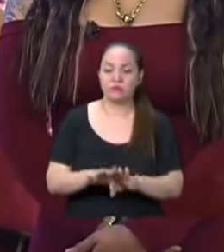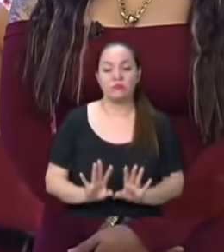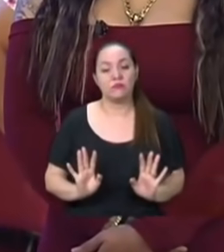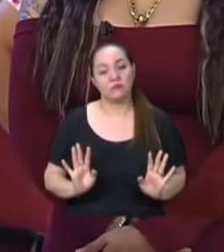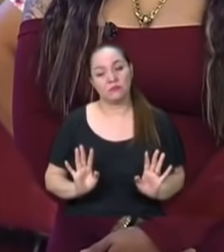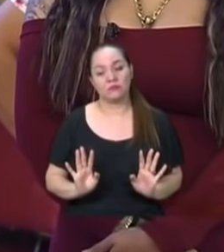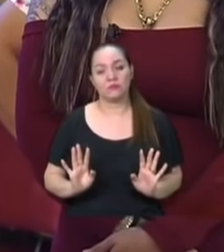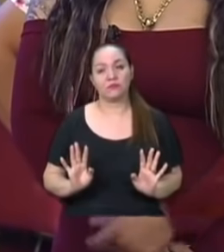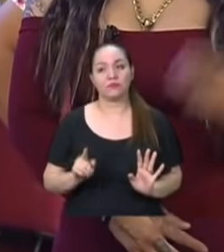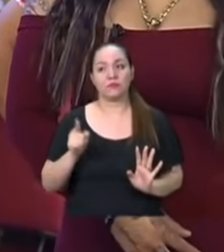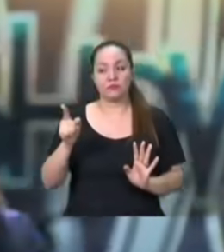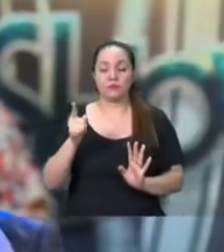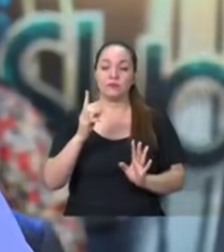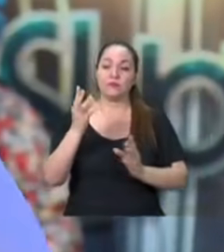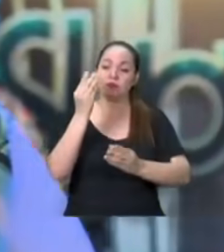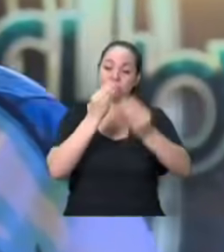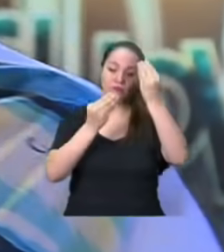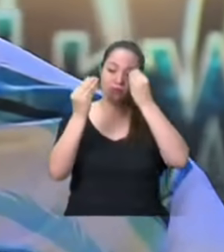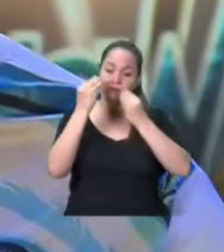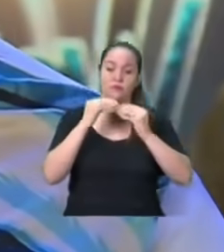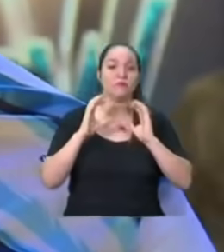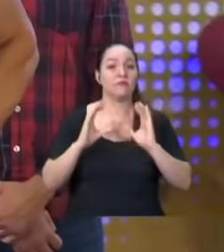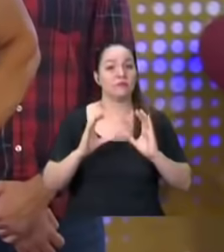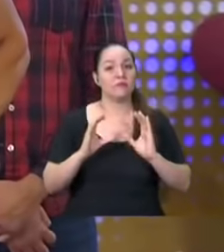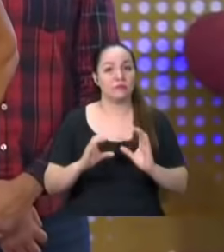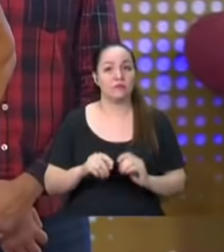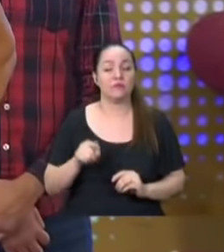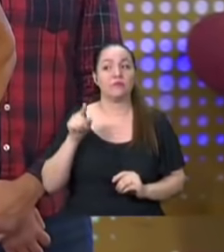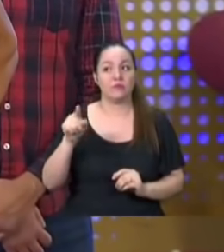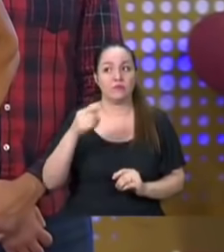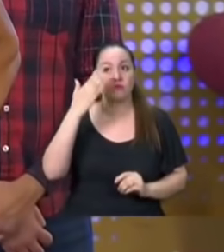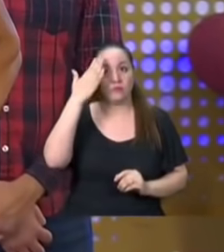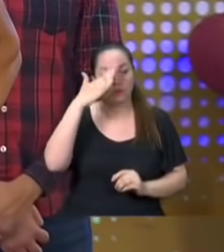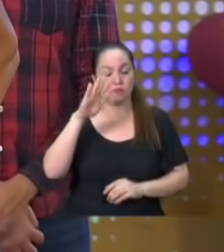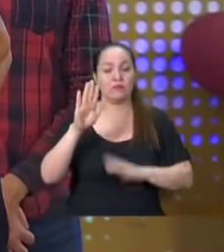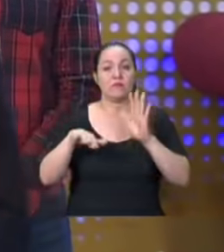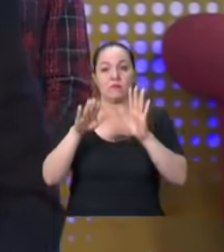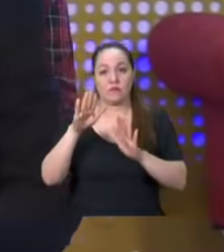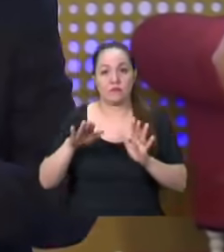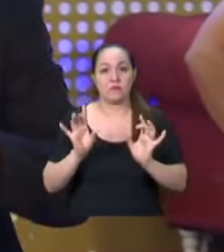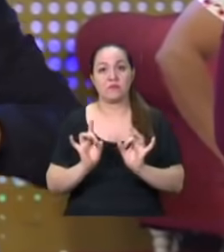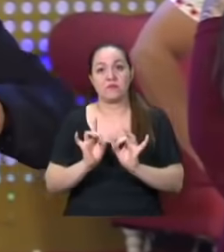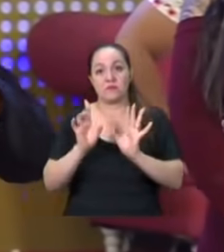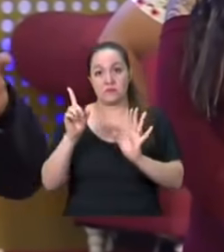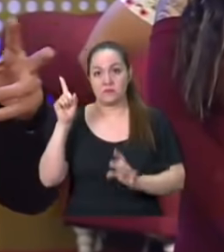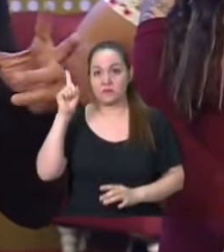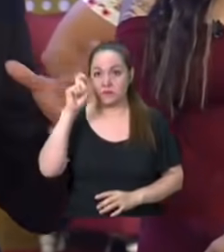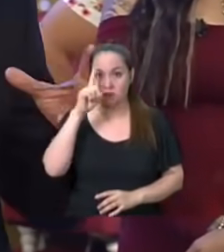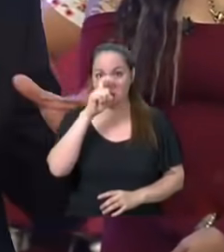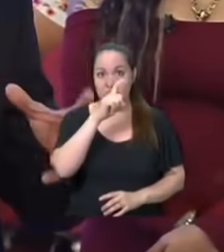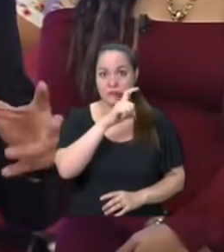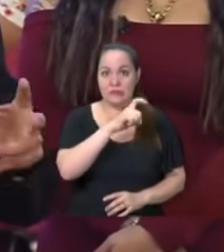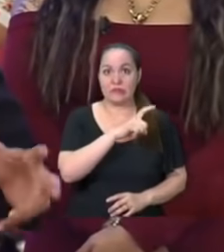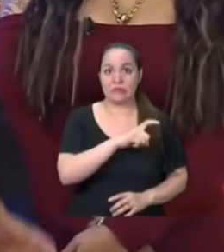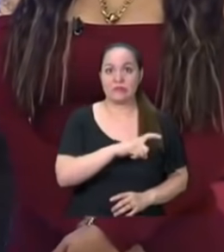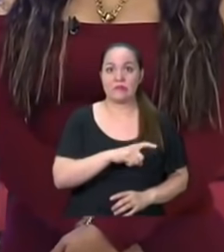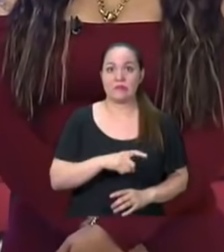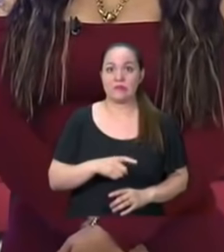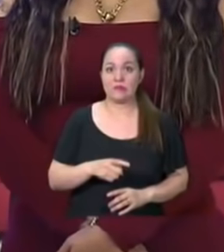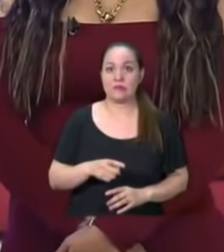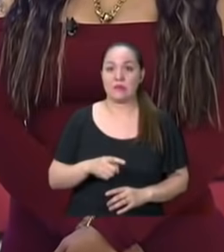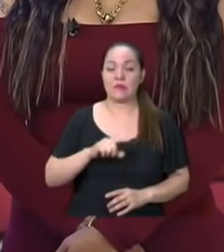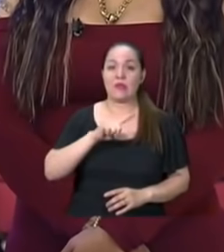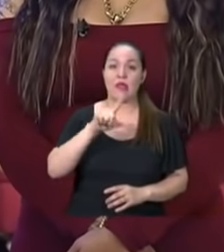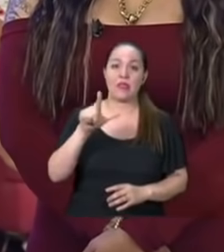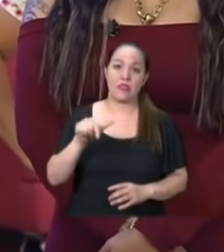ya. Te has descuidado. Sí, a lo mejor. Tú sabes que hay momentos difíciles en tu vida que te llevan a un momento